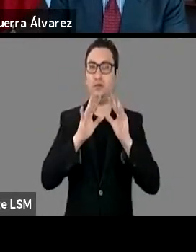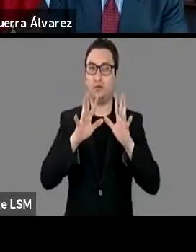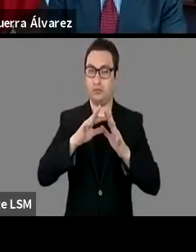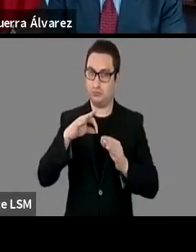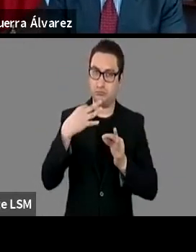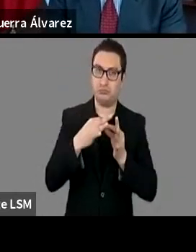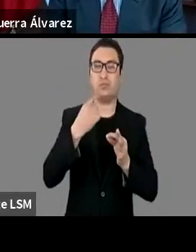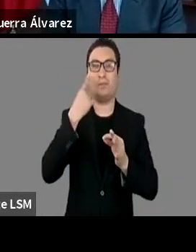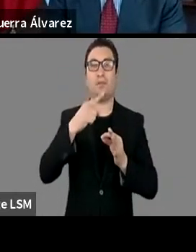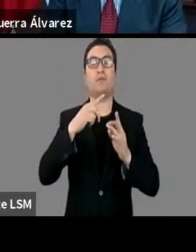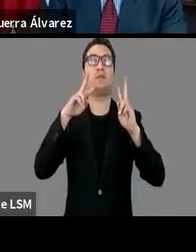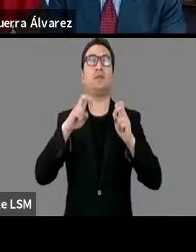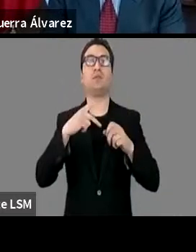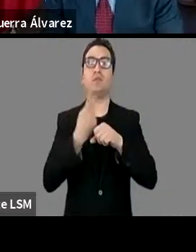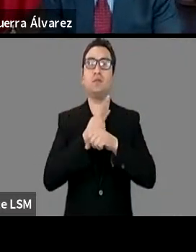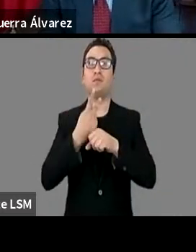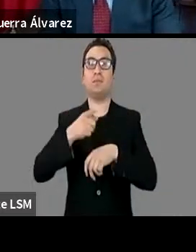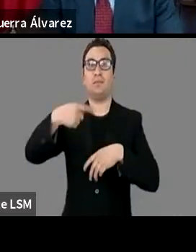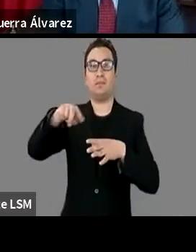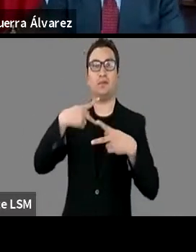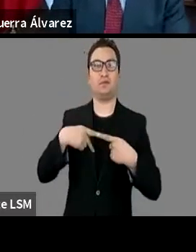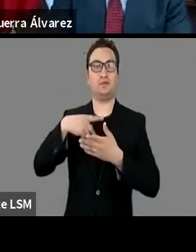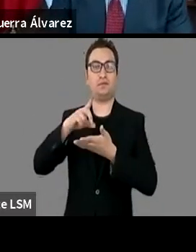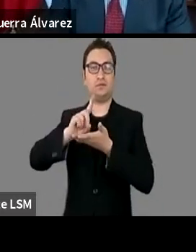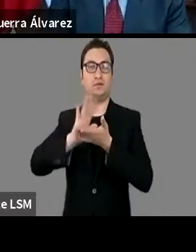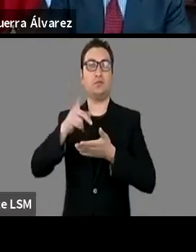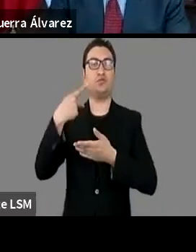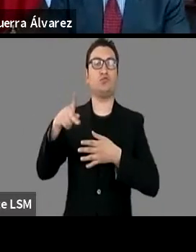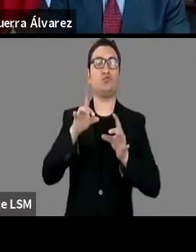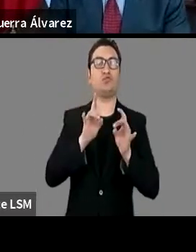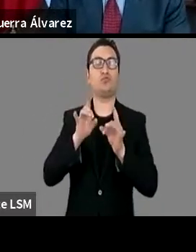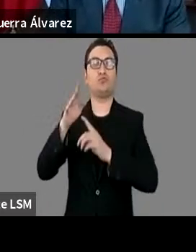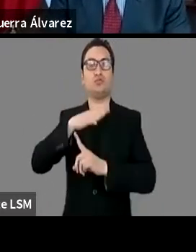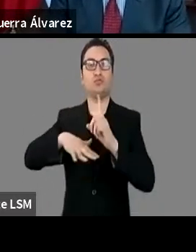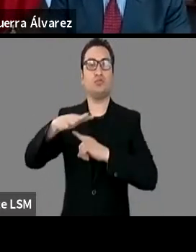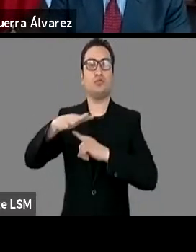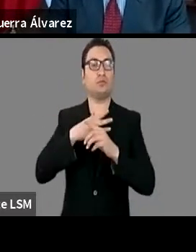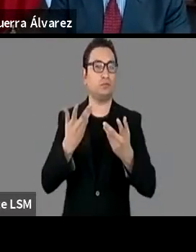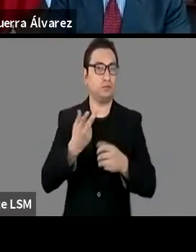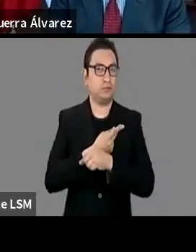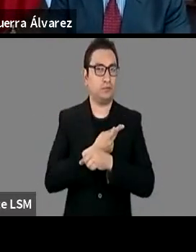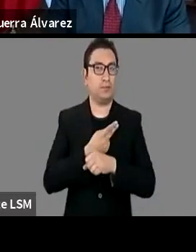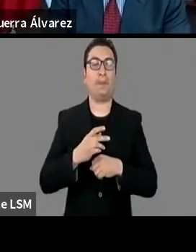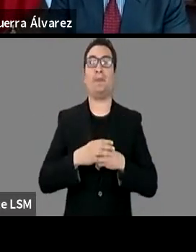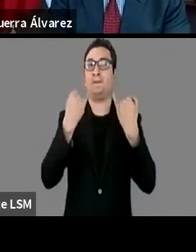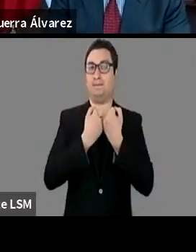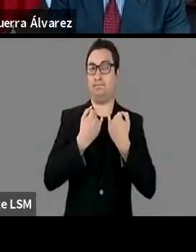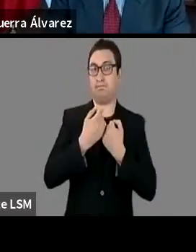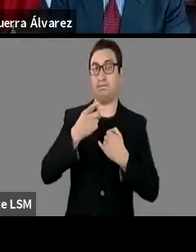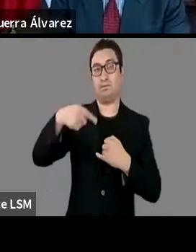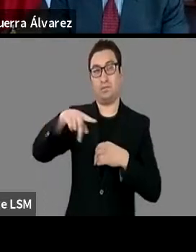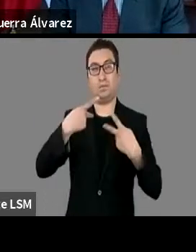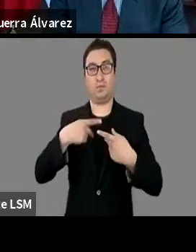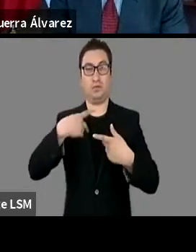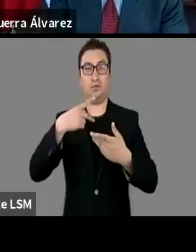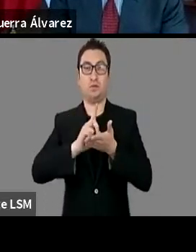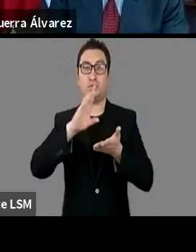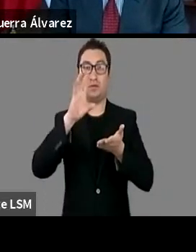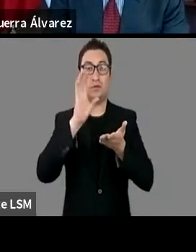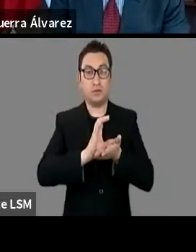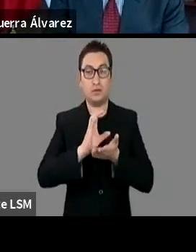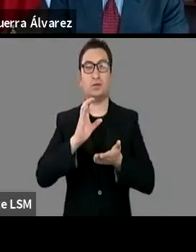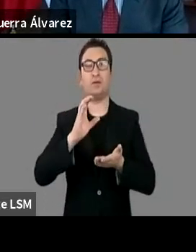discapacidad y por otro lado, el garantizar que las personas con discapacidad puedan ejercer sus derechos. Tenemos